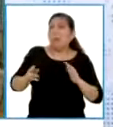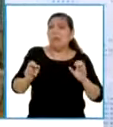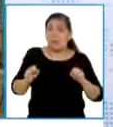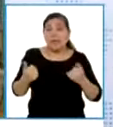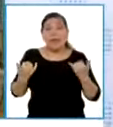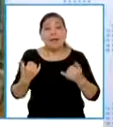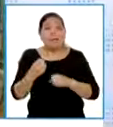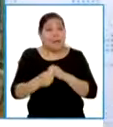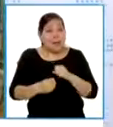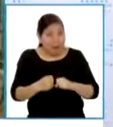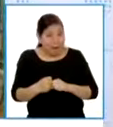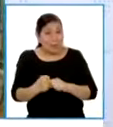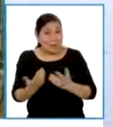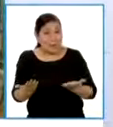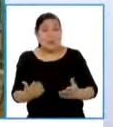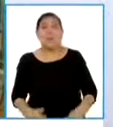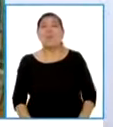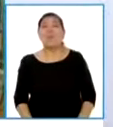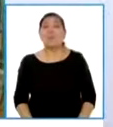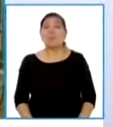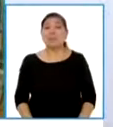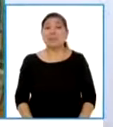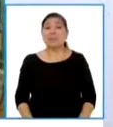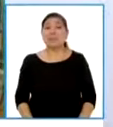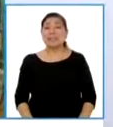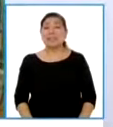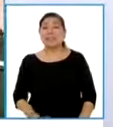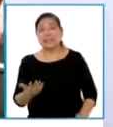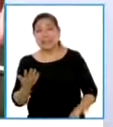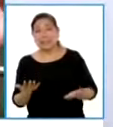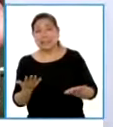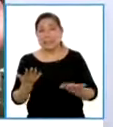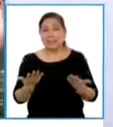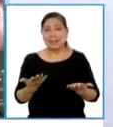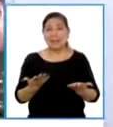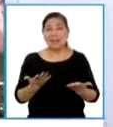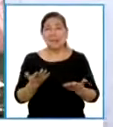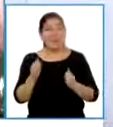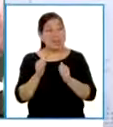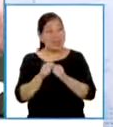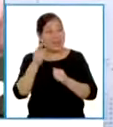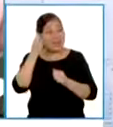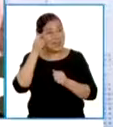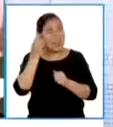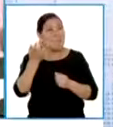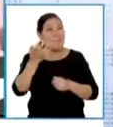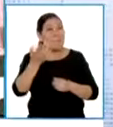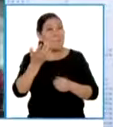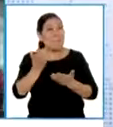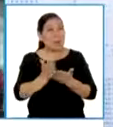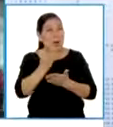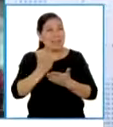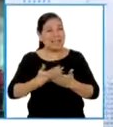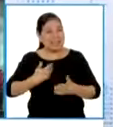hace años, con ocasión de el problema que hubo con el cólera, llegamos a